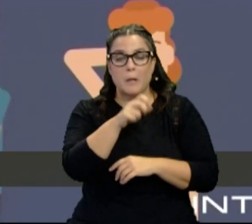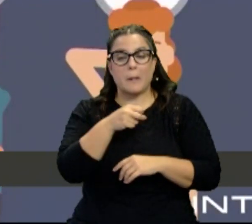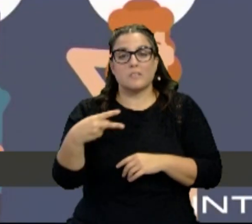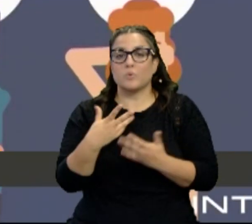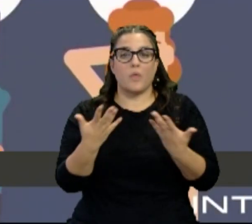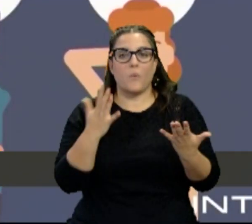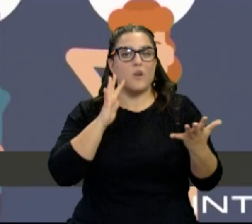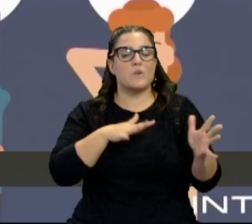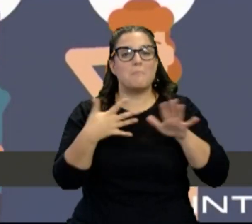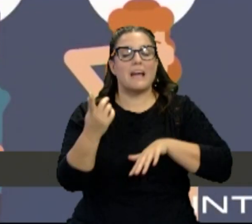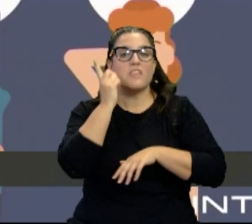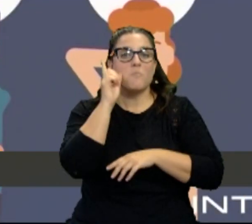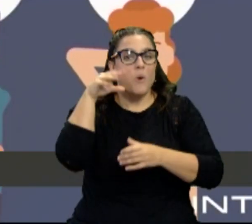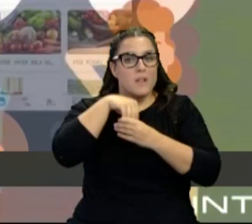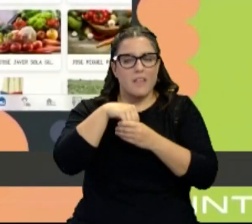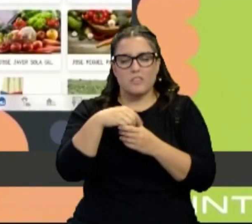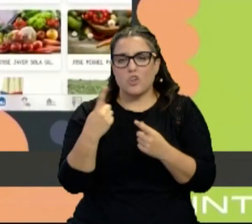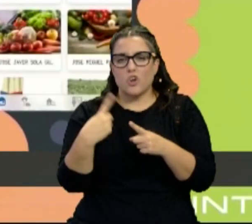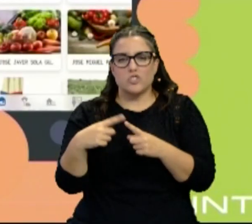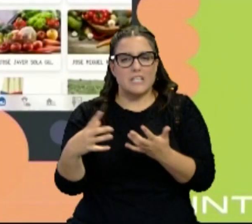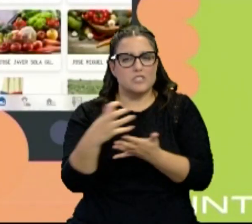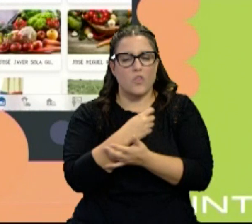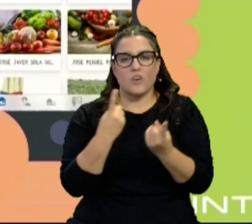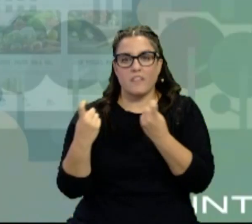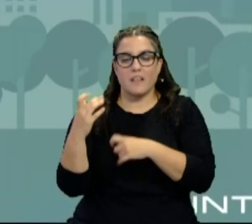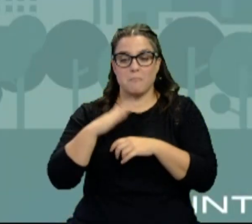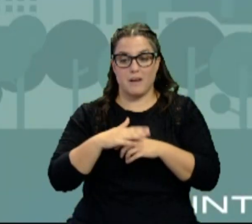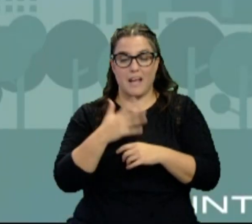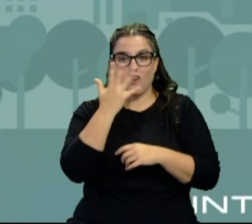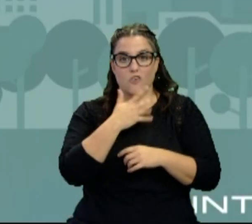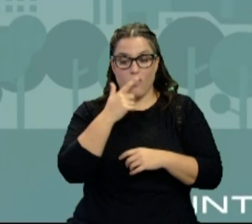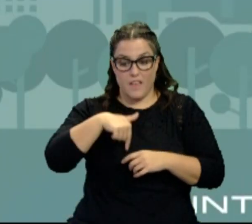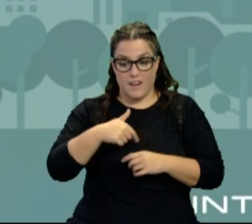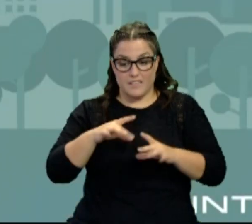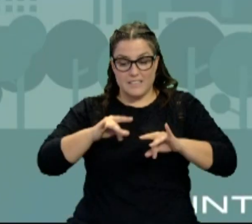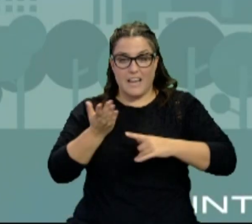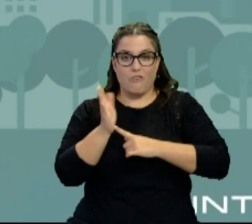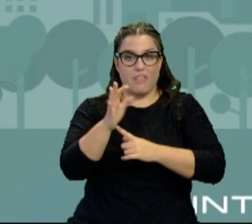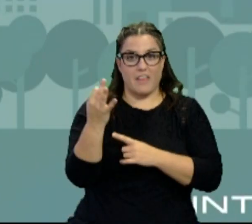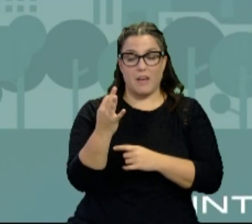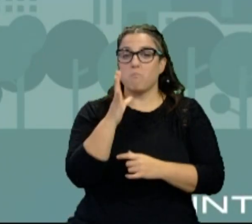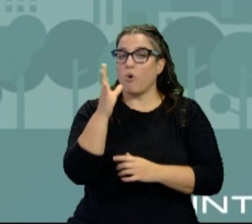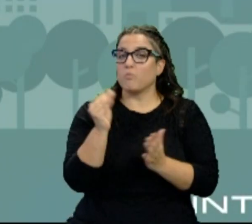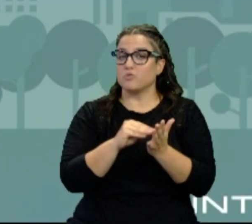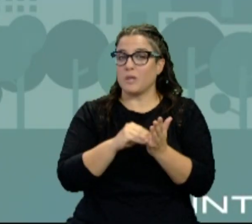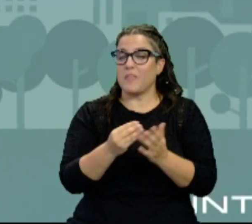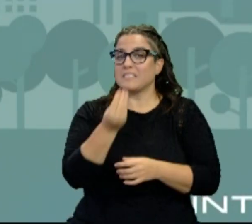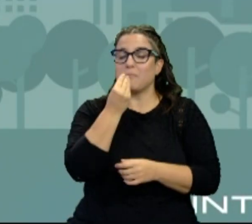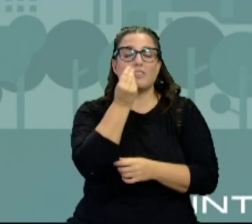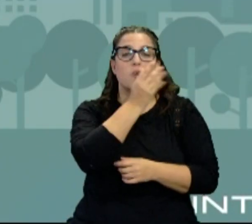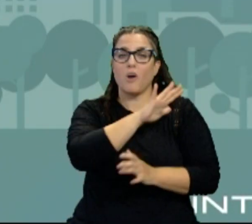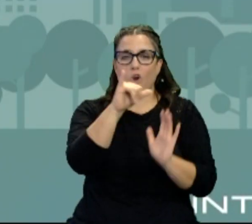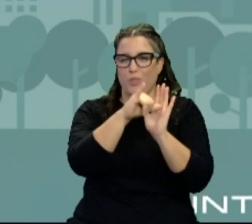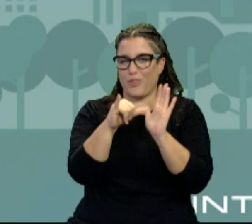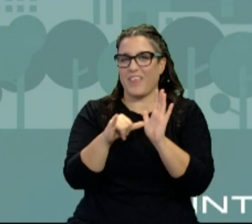una aplicación móvil con todo lo necesario para conocer qué ofrece nuestra tierra, porque a menudo los mejores alimentos se encuentran más cerca de lo que nos